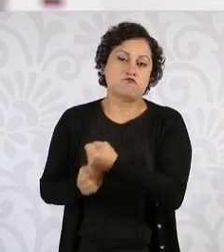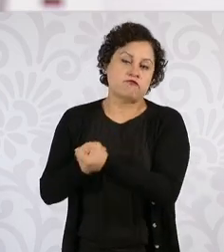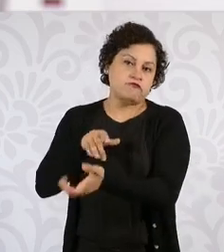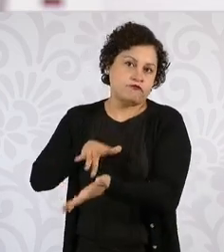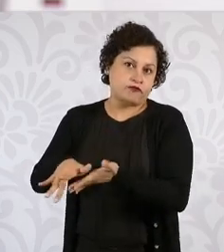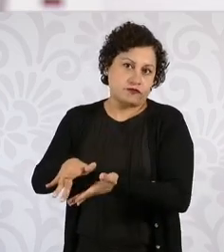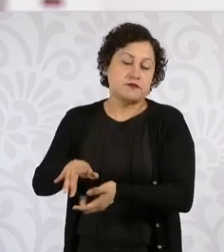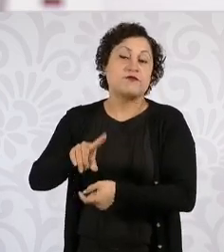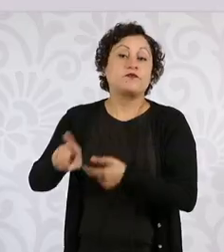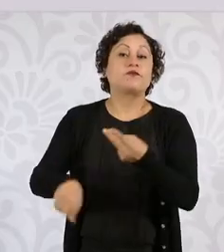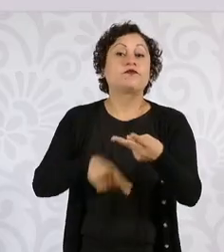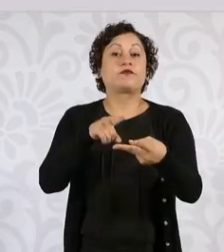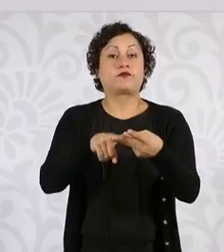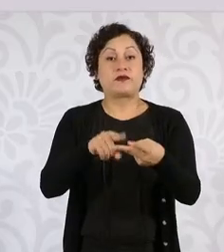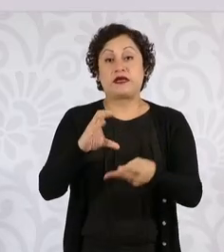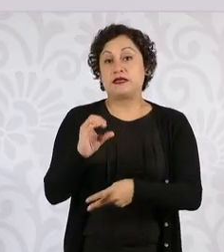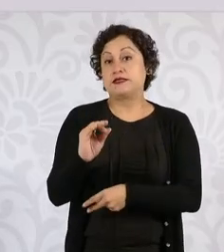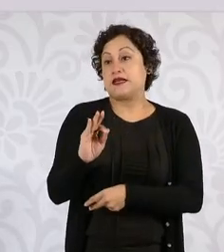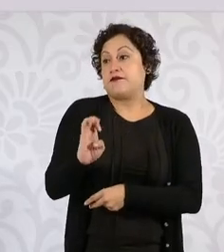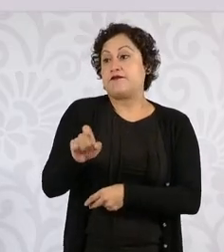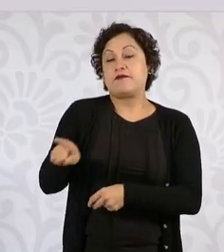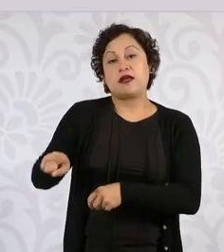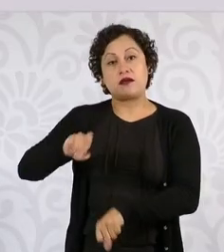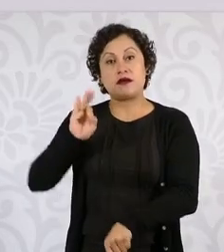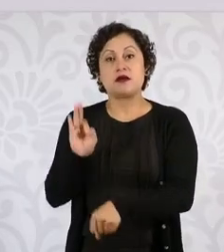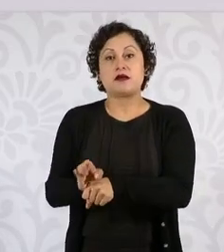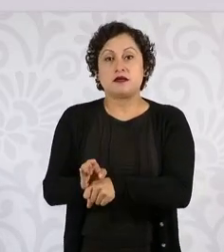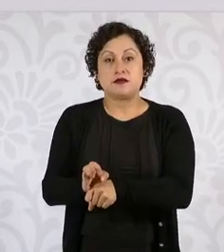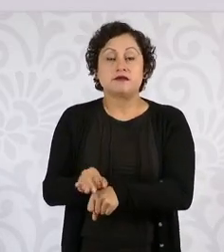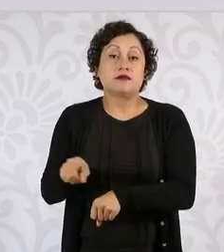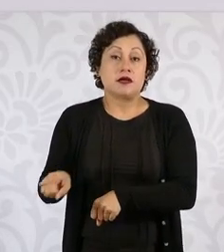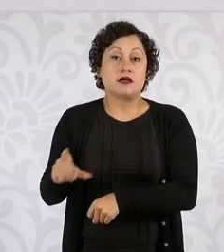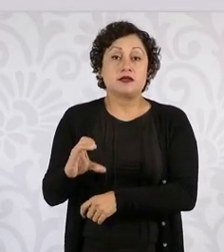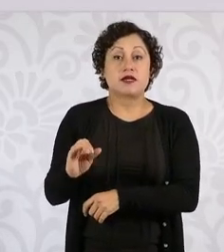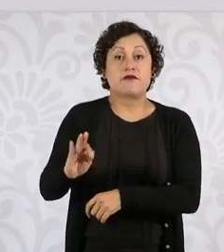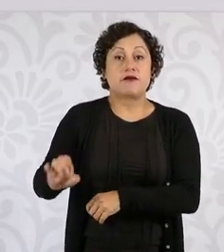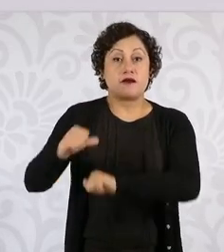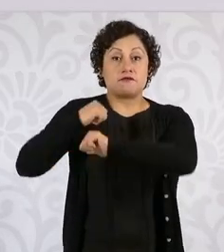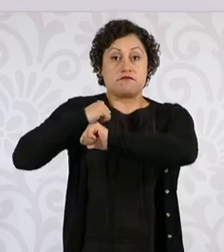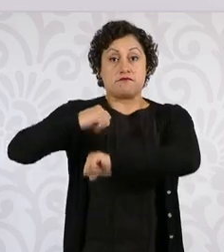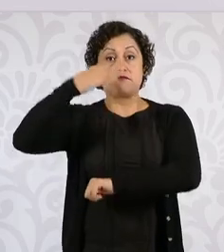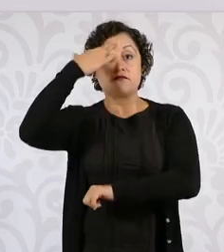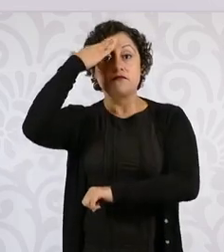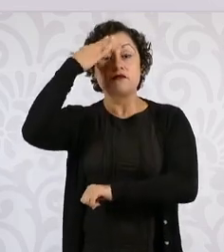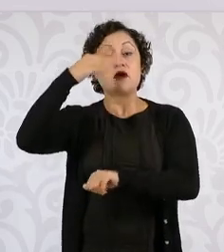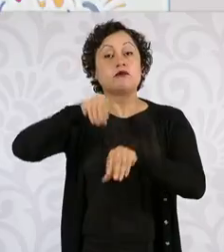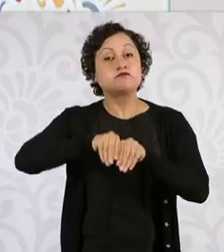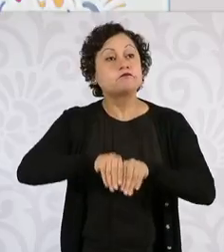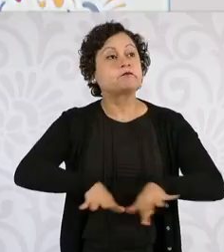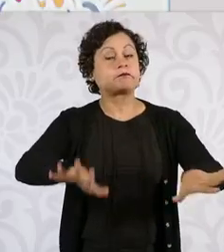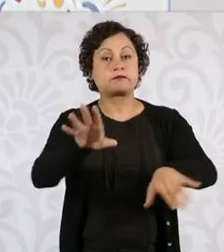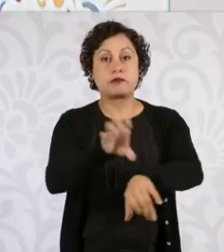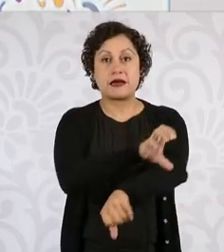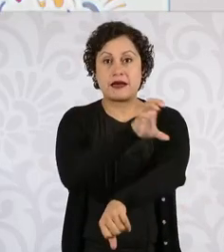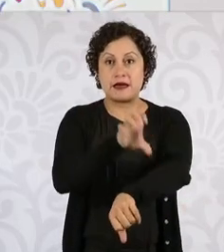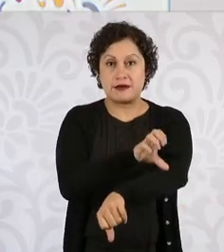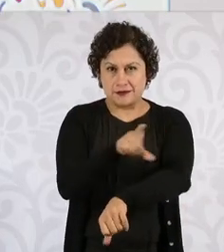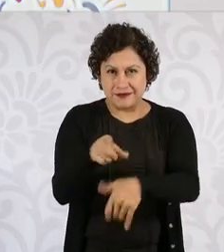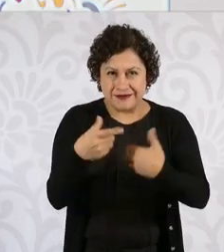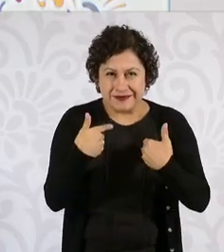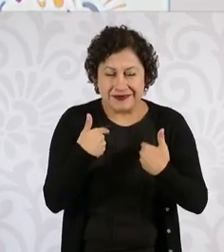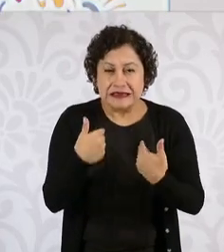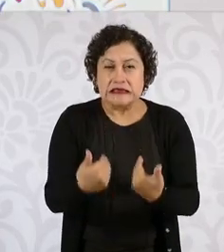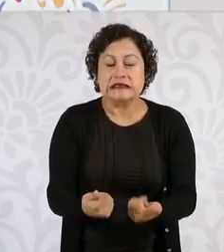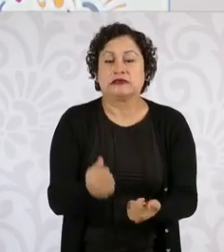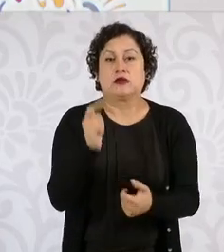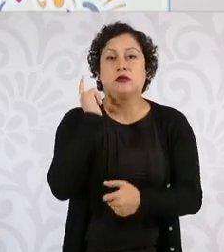CFE, que SENACE, que es quien despacha la energía, espero que se entienda esto, la energía eléctrica,